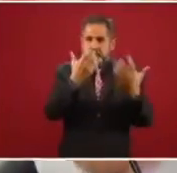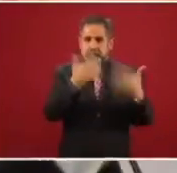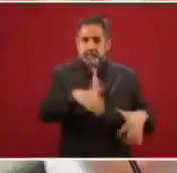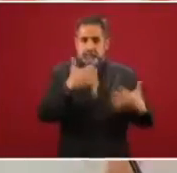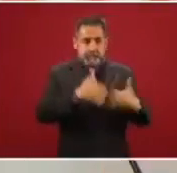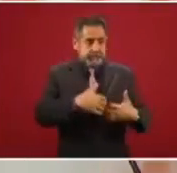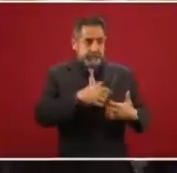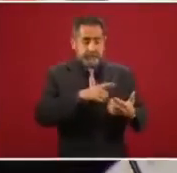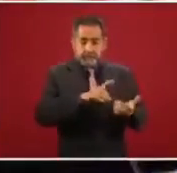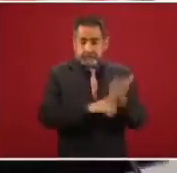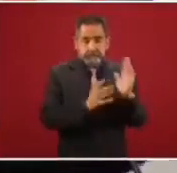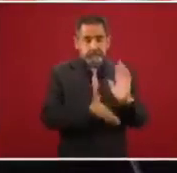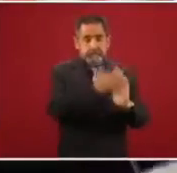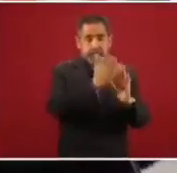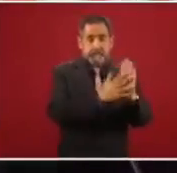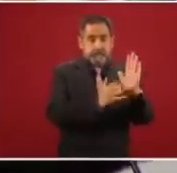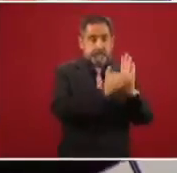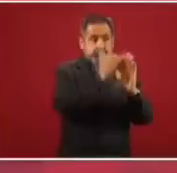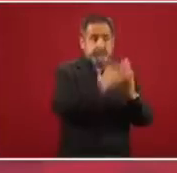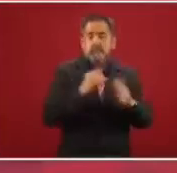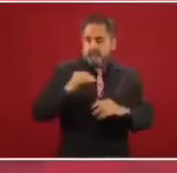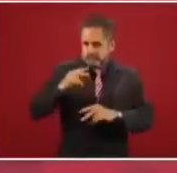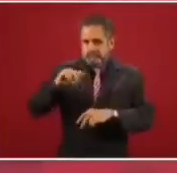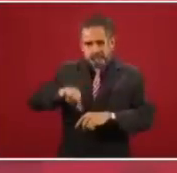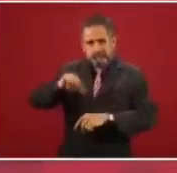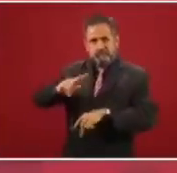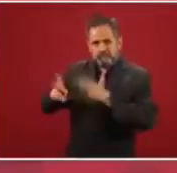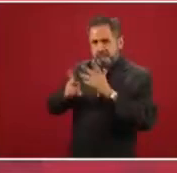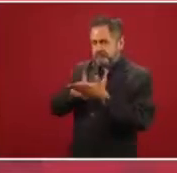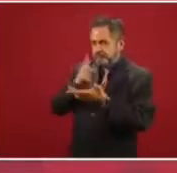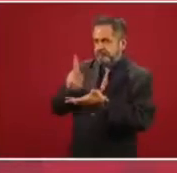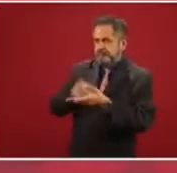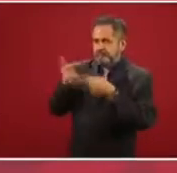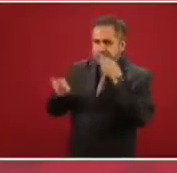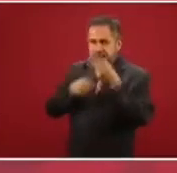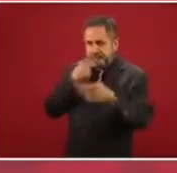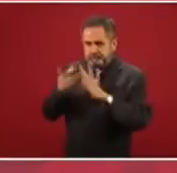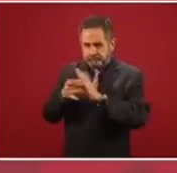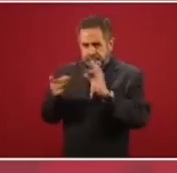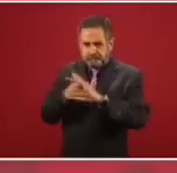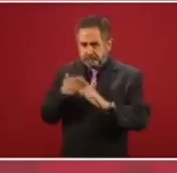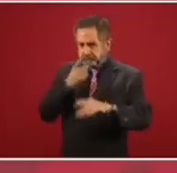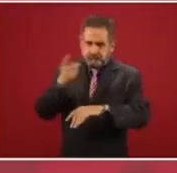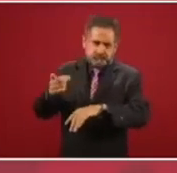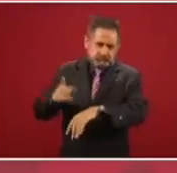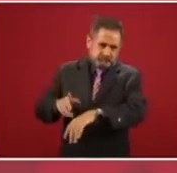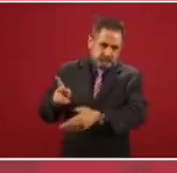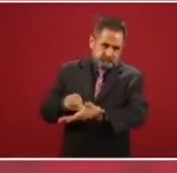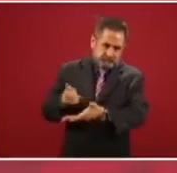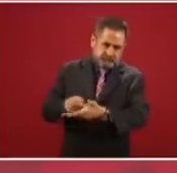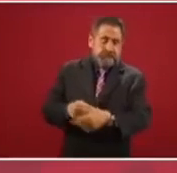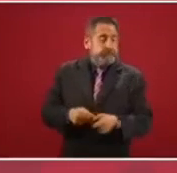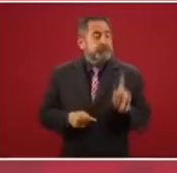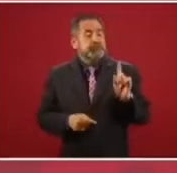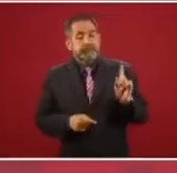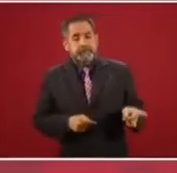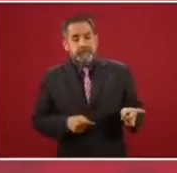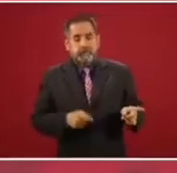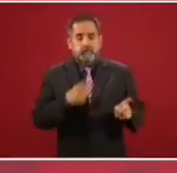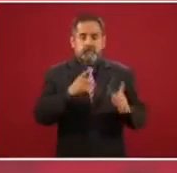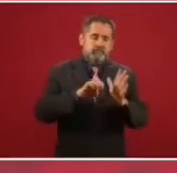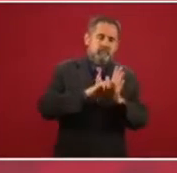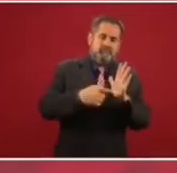constructoras y este es un tema que vamos a estar tratando aquí este un buen